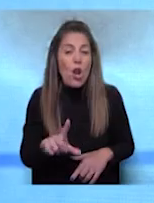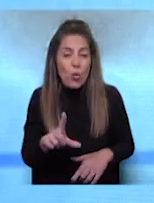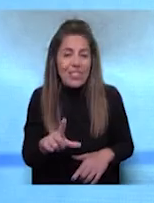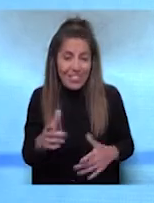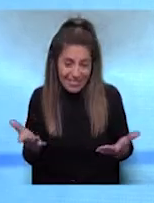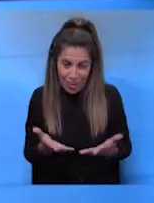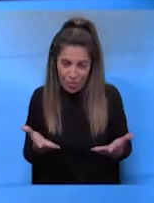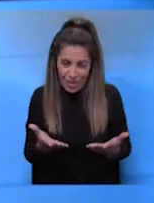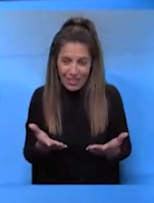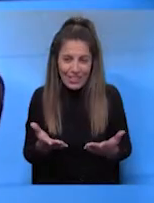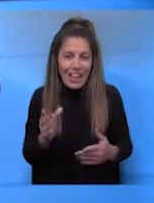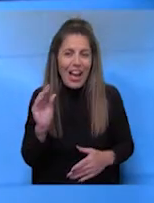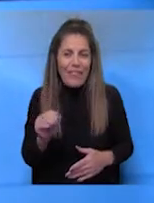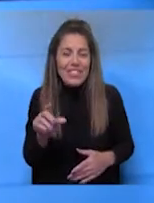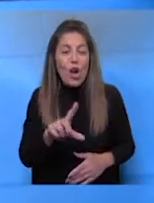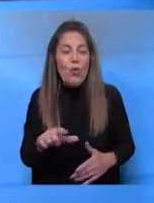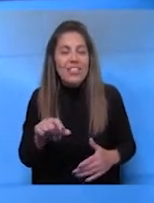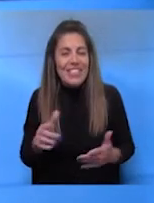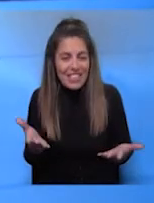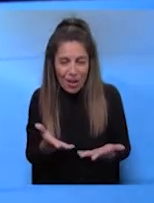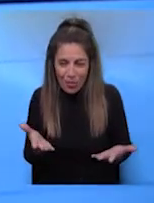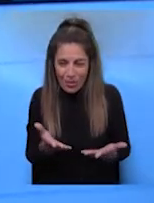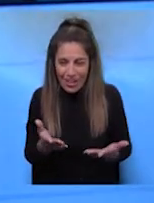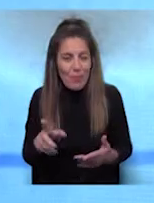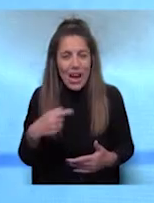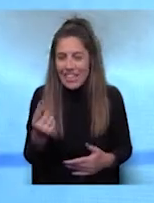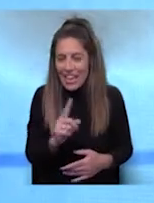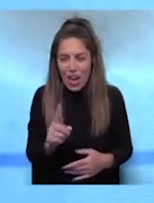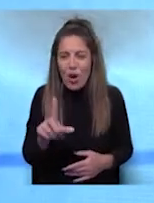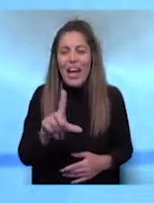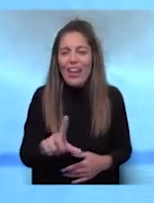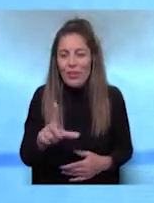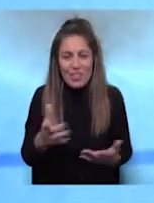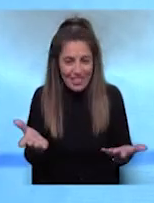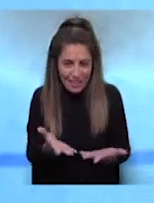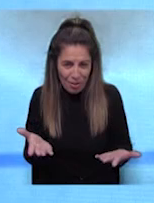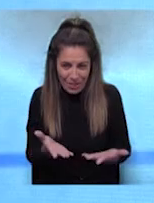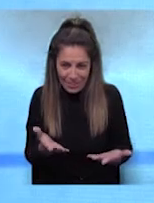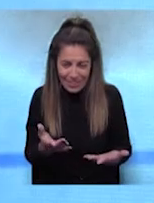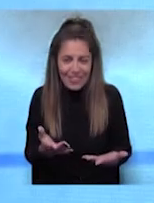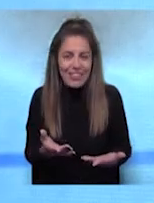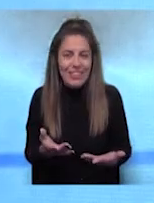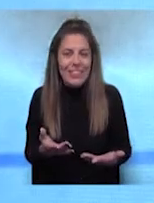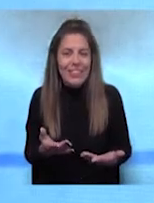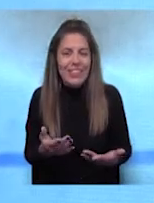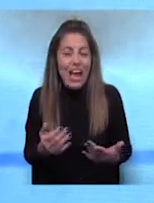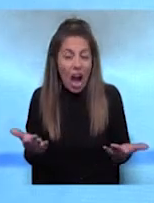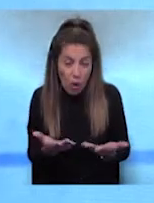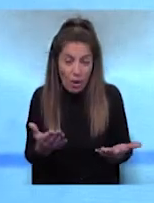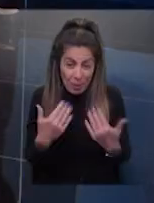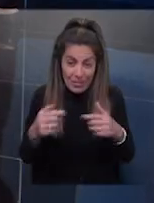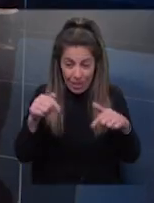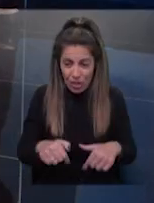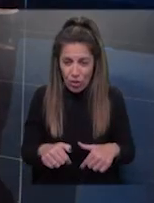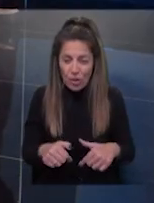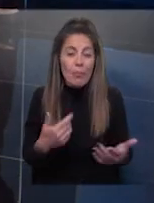El lunes es ahora. El lunes es ahora. No es mañana. No, lunes. El lunes es ahora. Wilmar, dígame. Pero vamos a lo que vinimos.